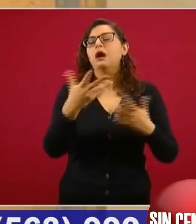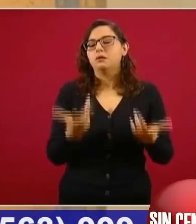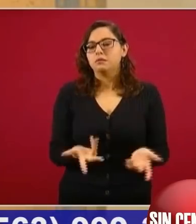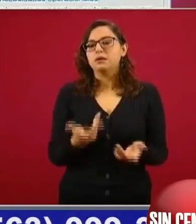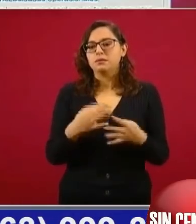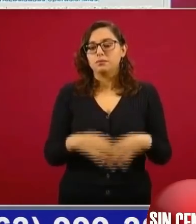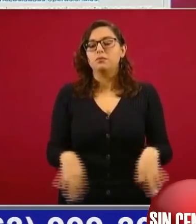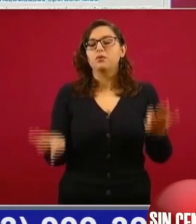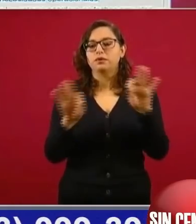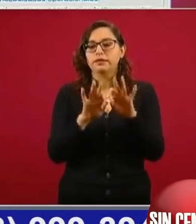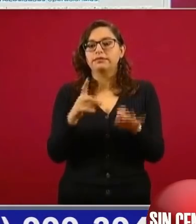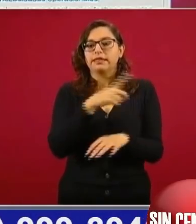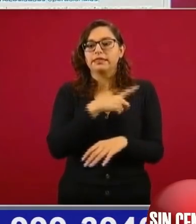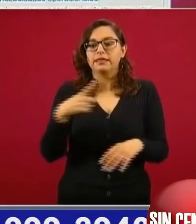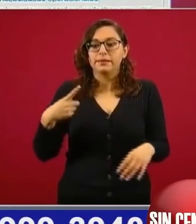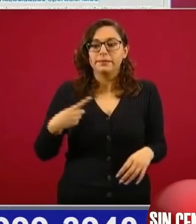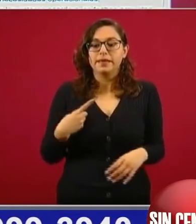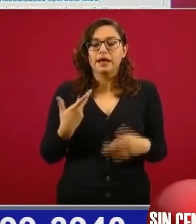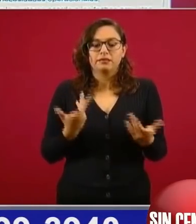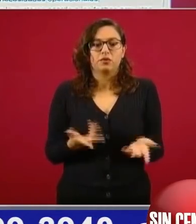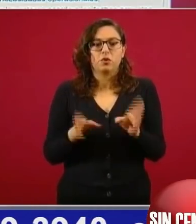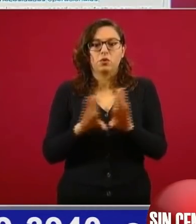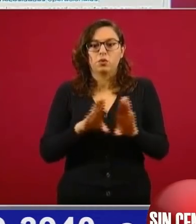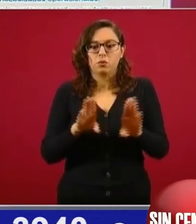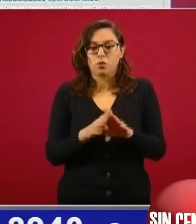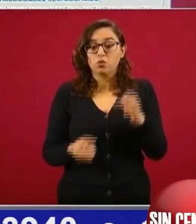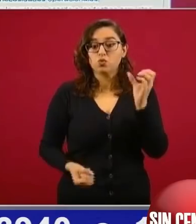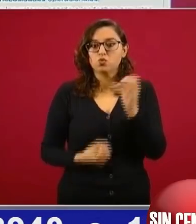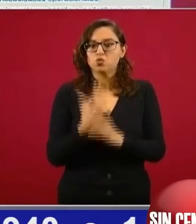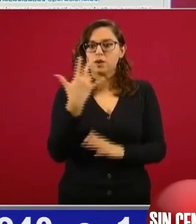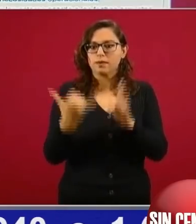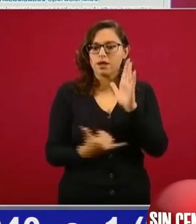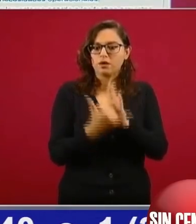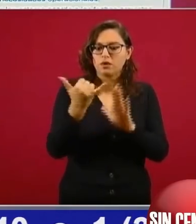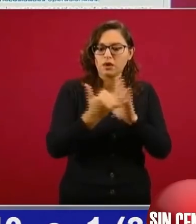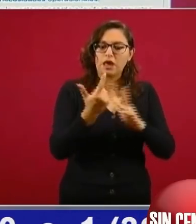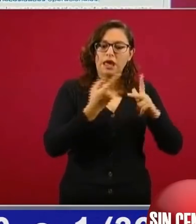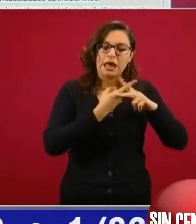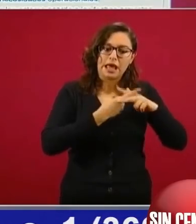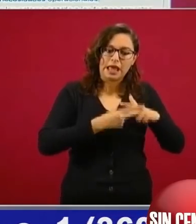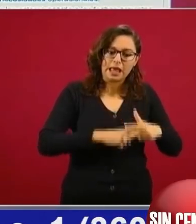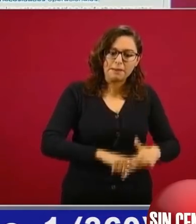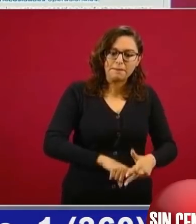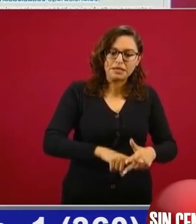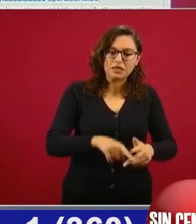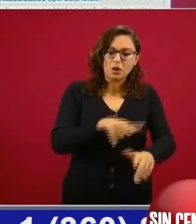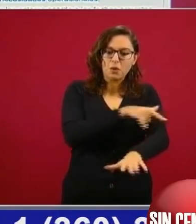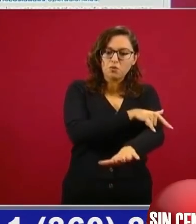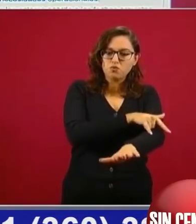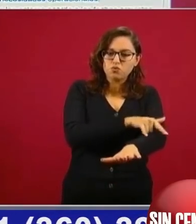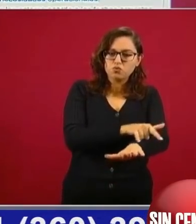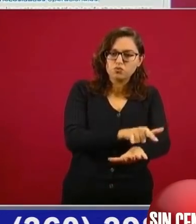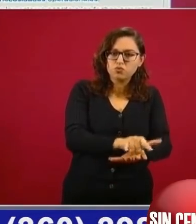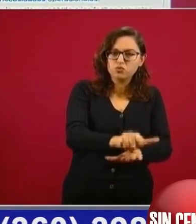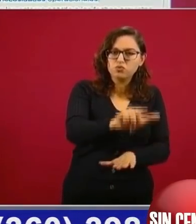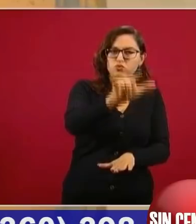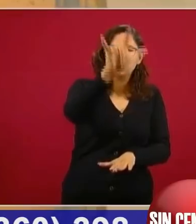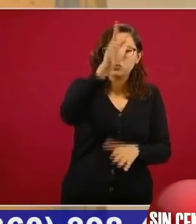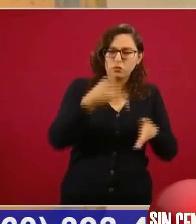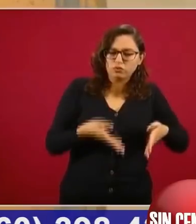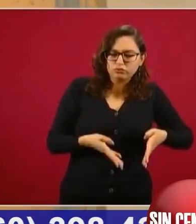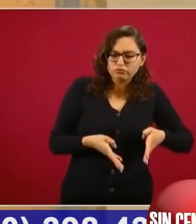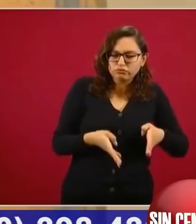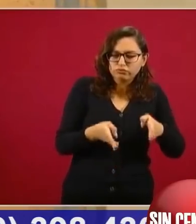además las pistas a dónde debieran de empezar, dónde salir, para que no tuvieran ninguna interferencia de algún